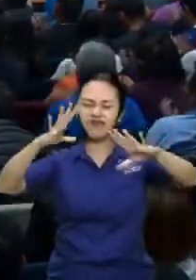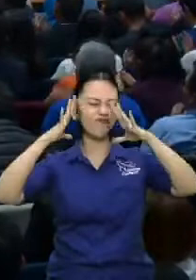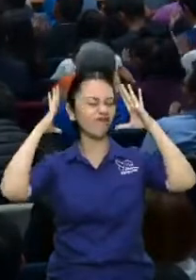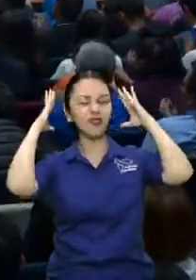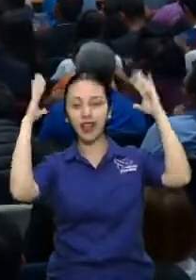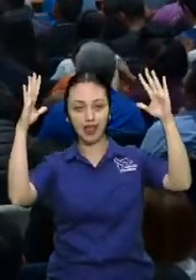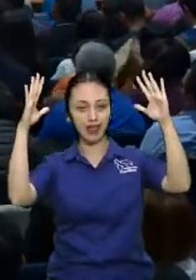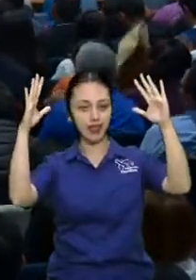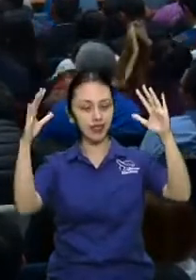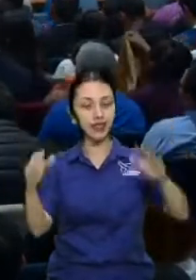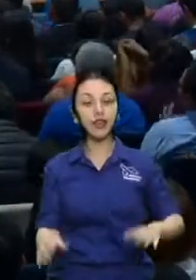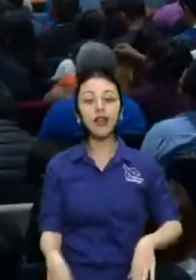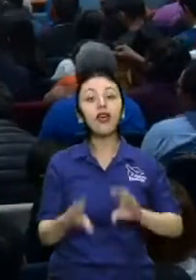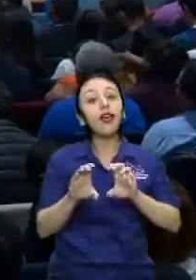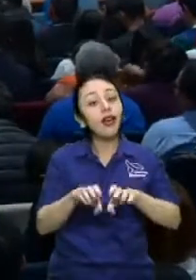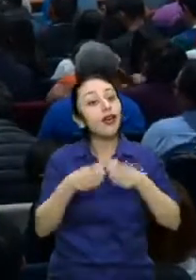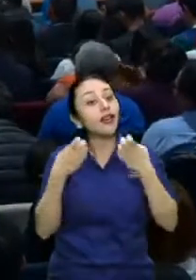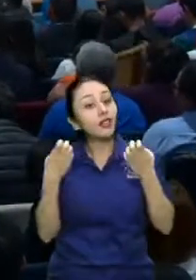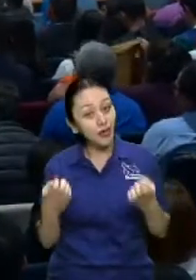Entonces,